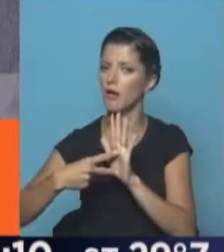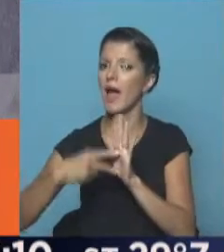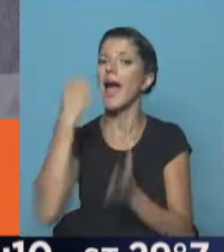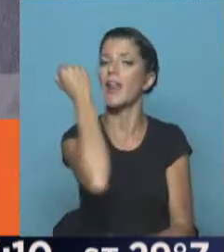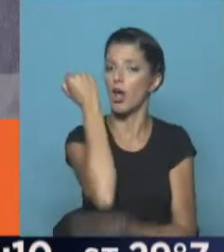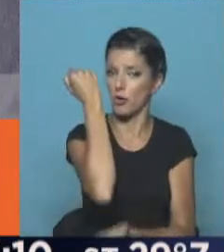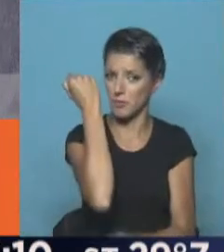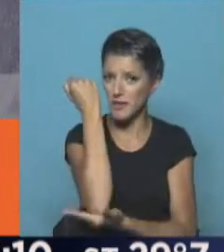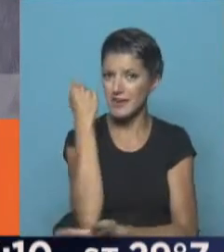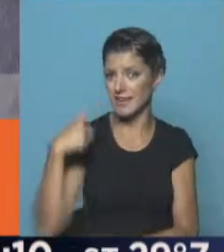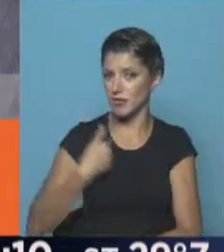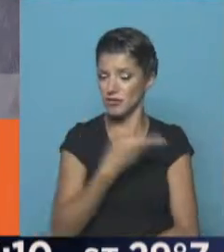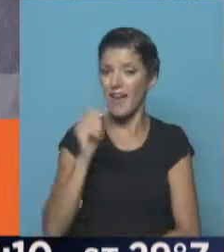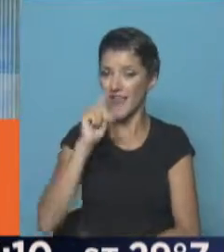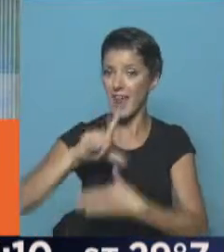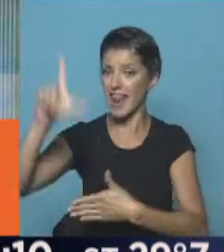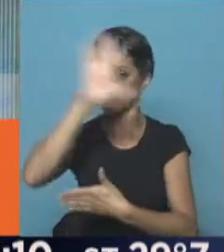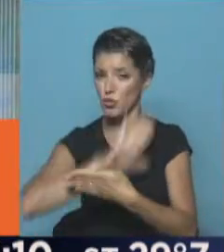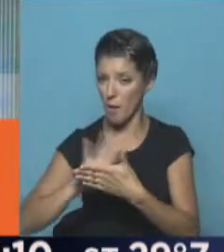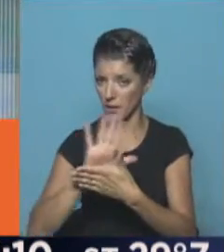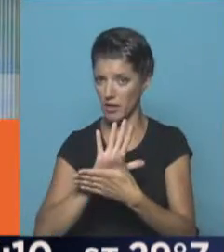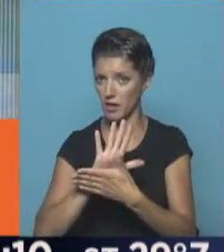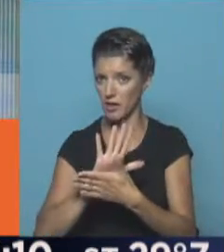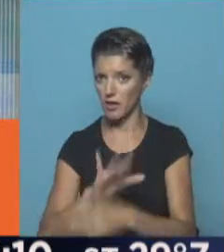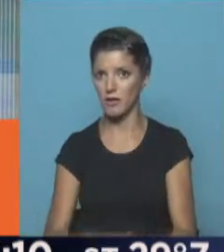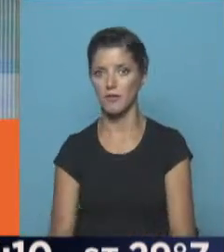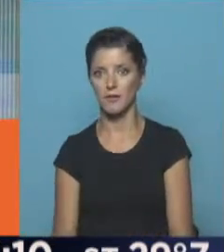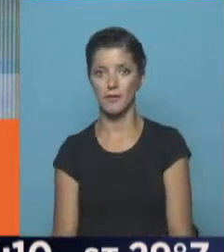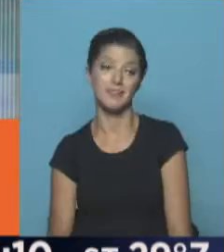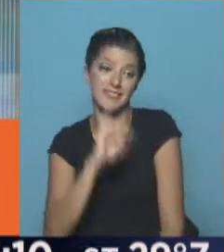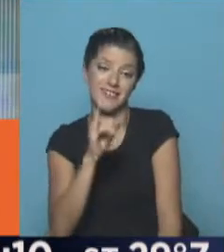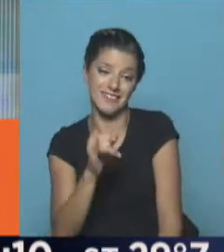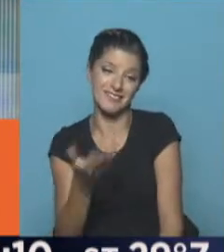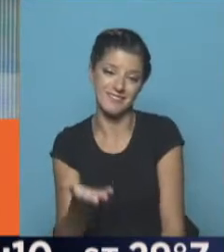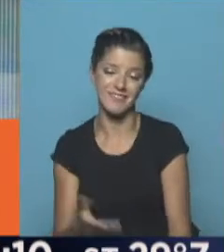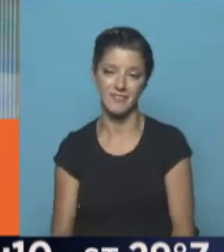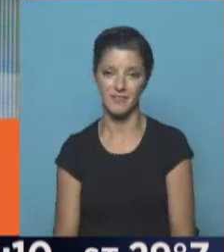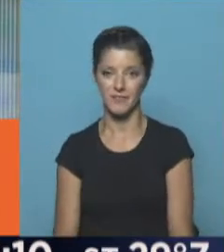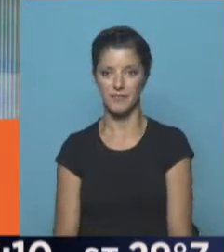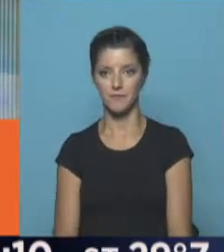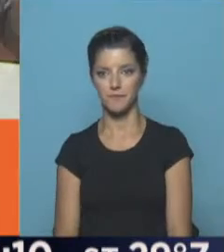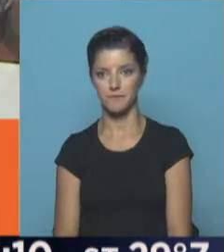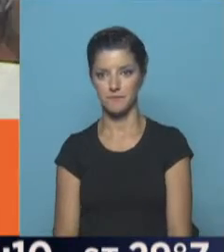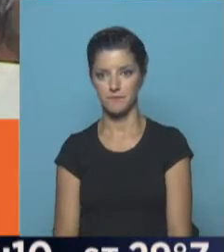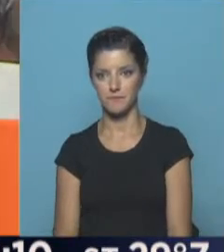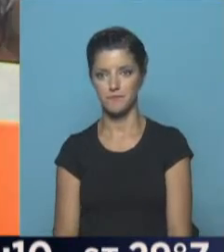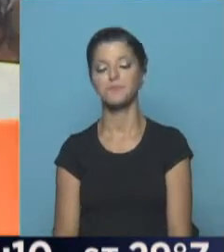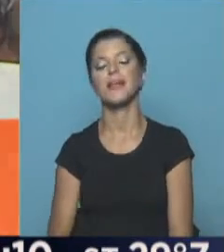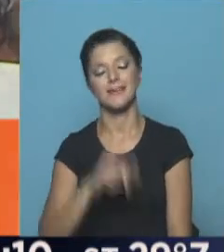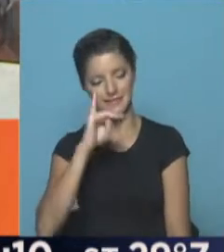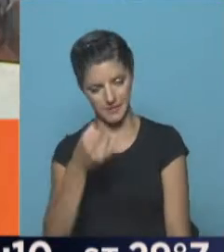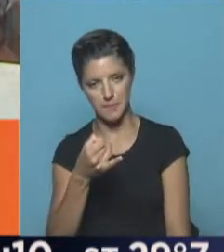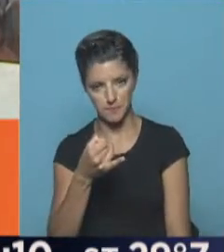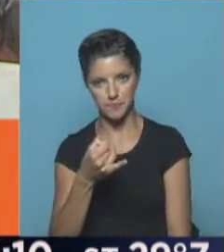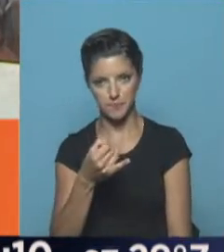social de la región y si está restando está afectando